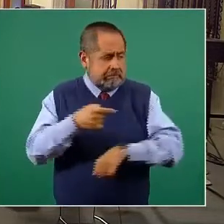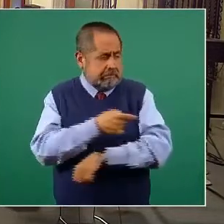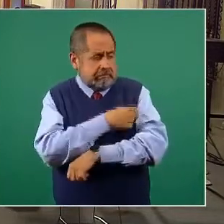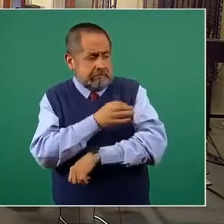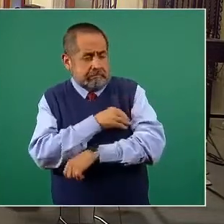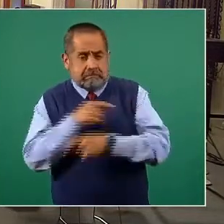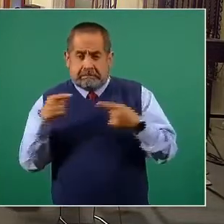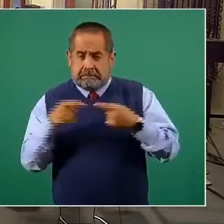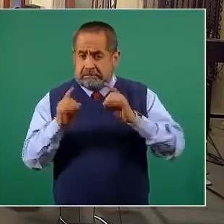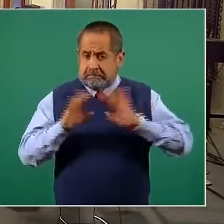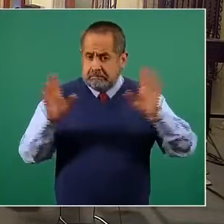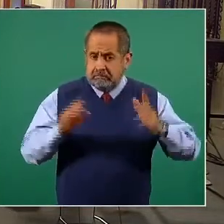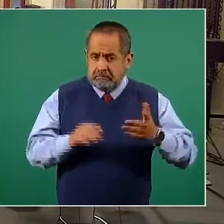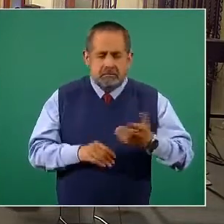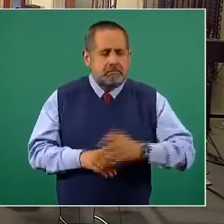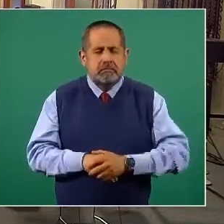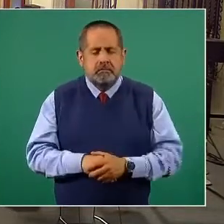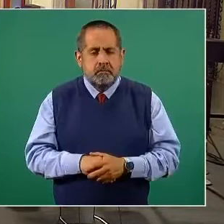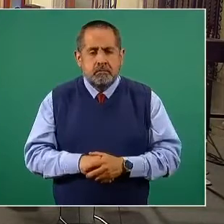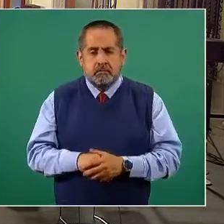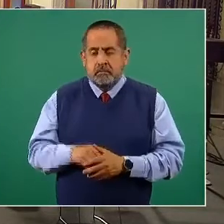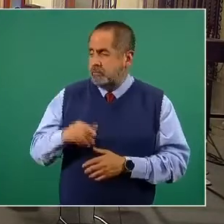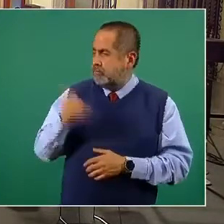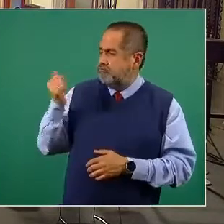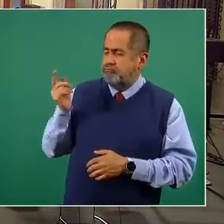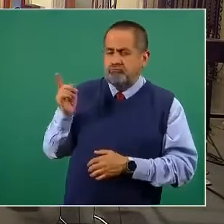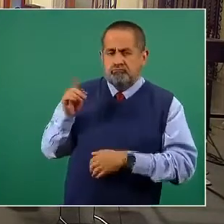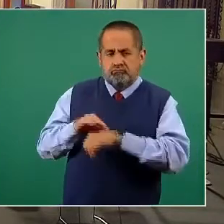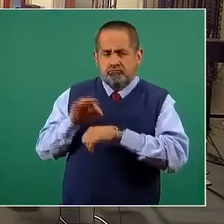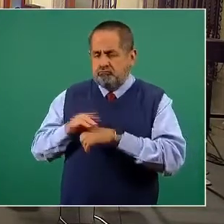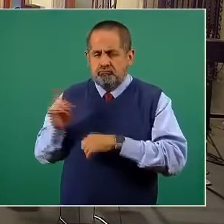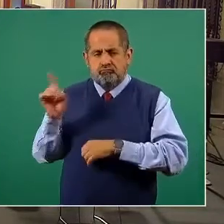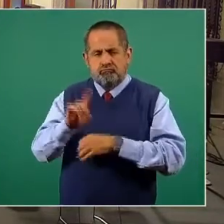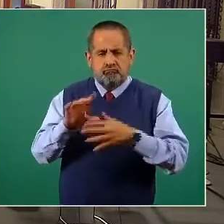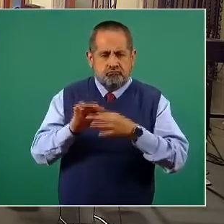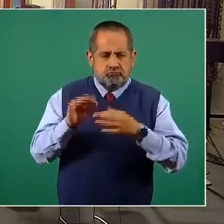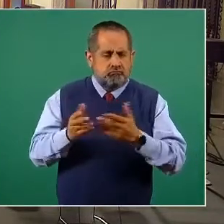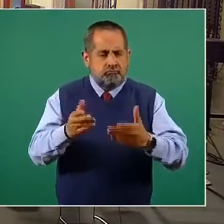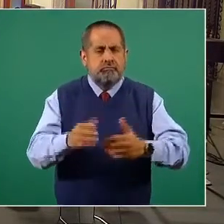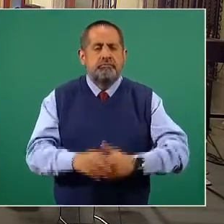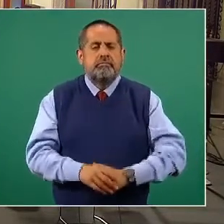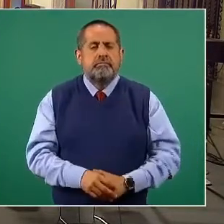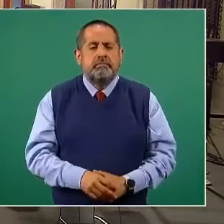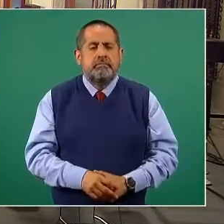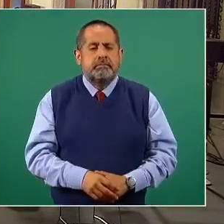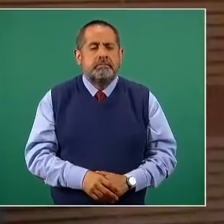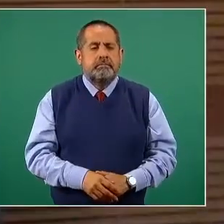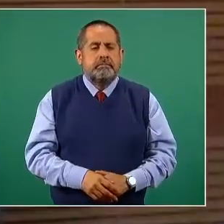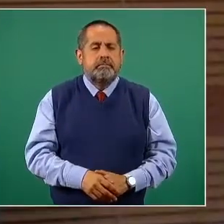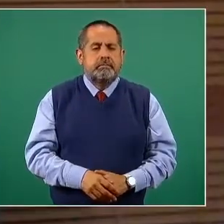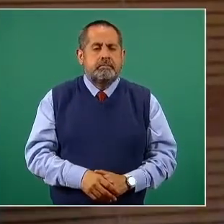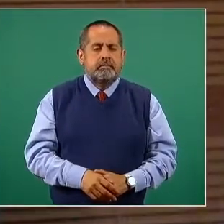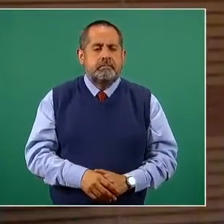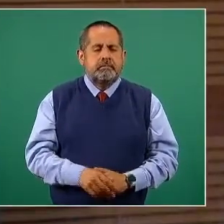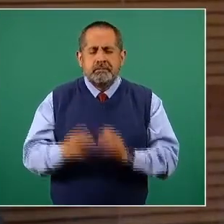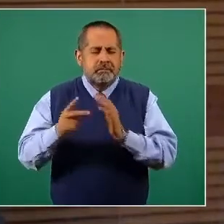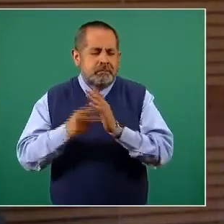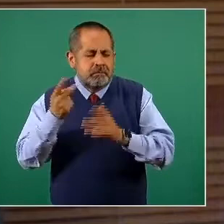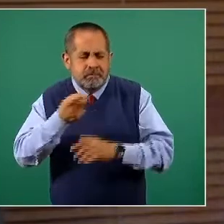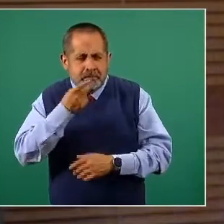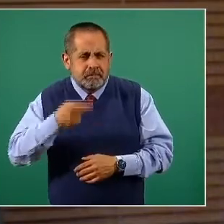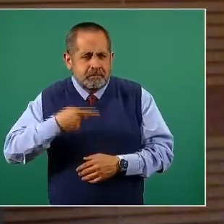Hasta ahora entiendo, doctor Ruiz, no sé si usted quiera comentarlo. Sí, ¿me puede repetir la pregunta,